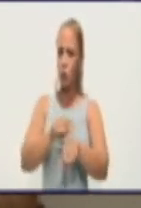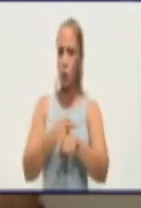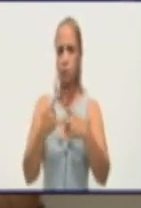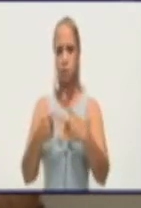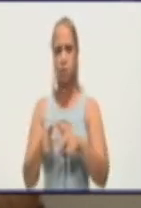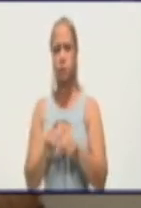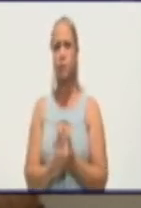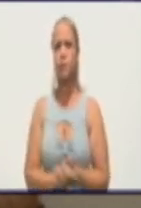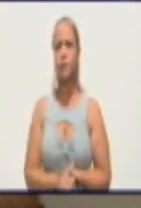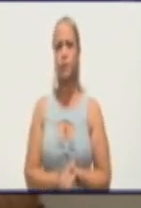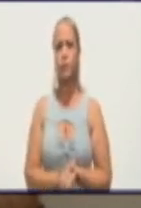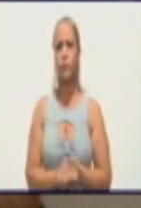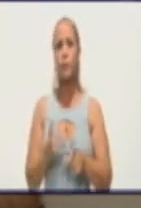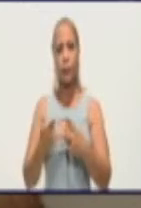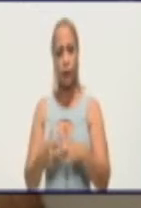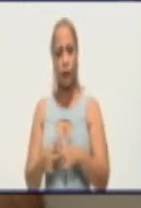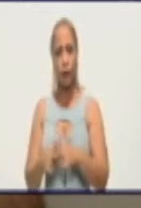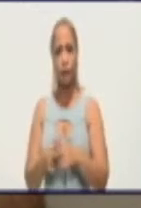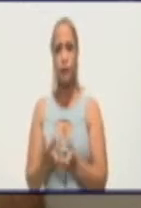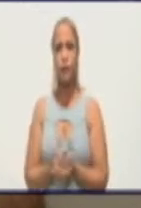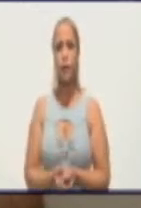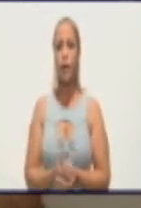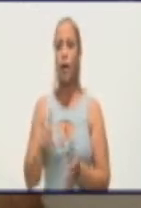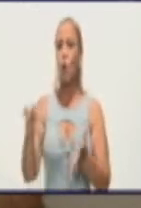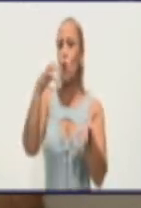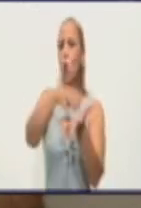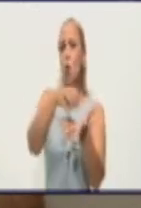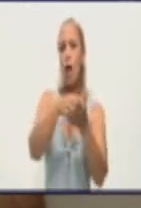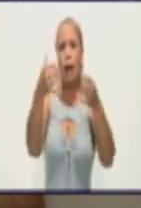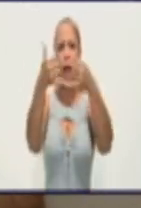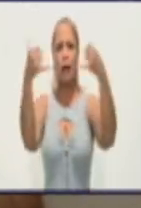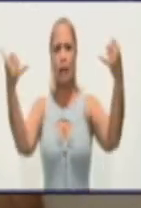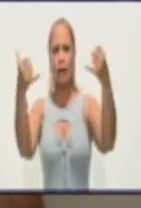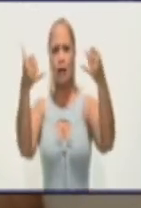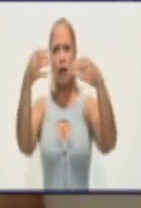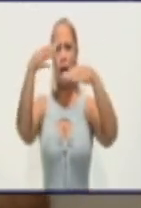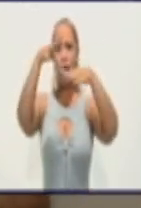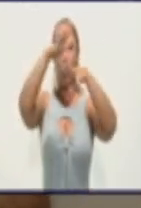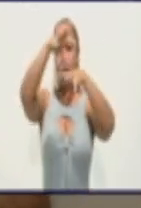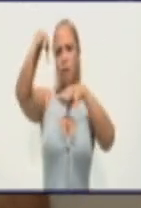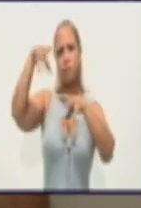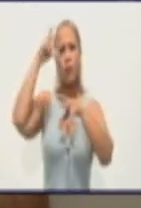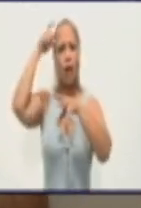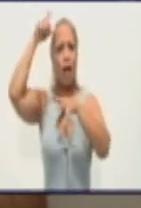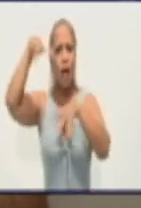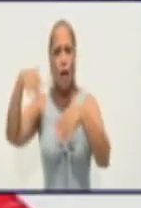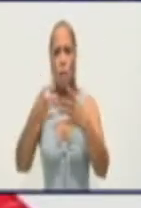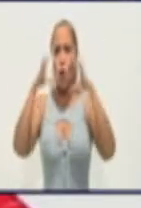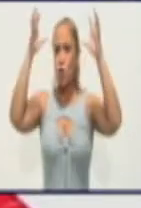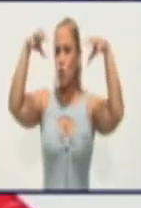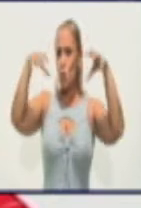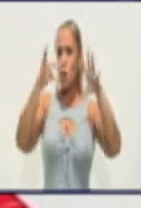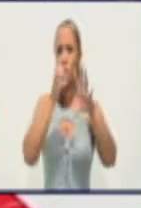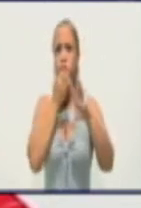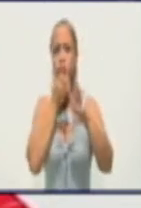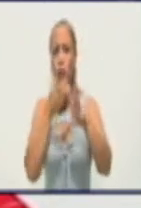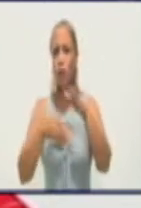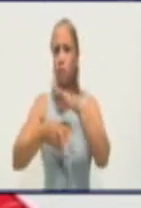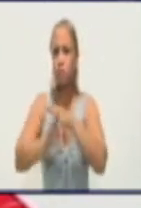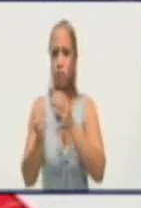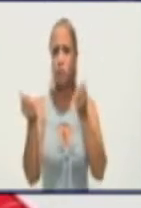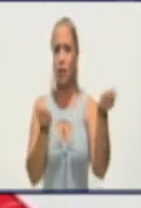también de la avería resolver en un lugar donde las líneas a campo traviesa la lluvia mismo impiden que el transporte entre fácilmente hay que